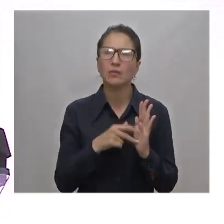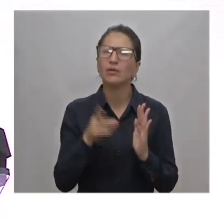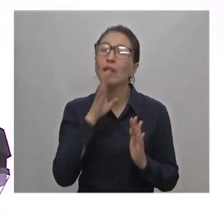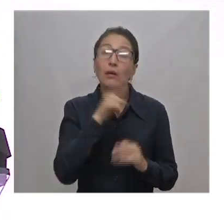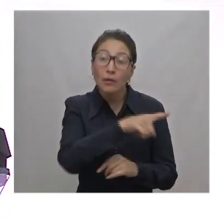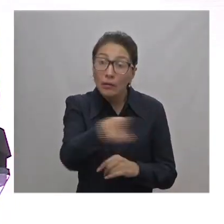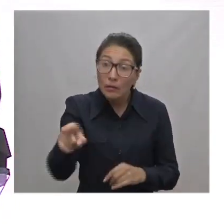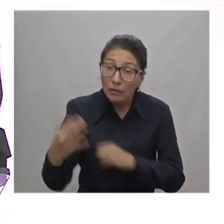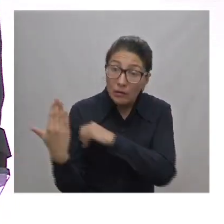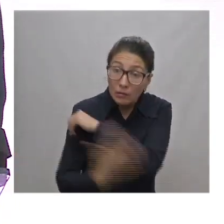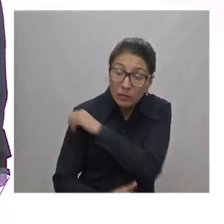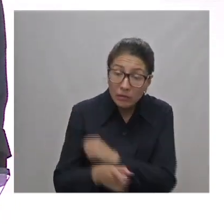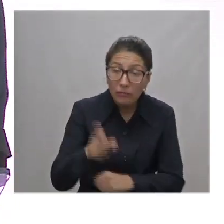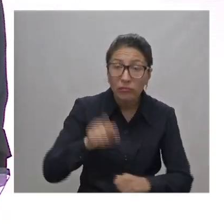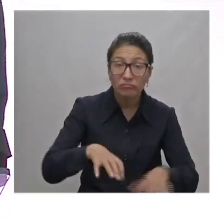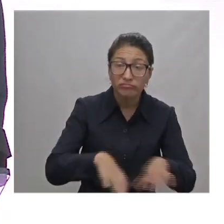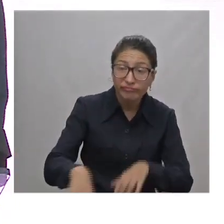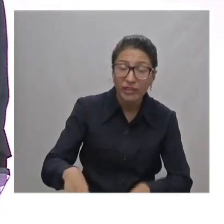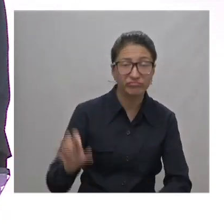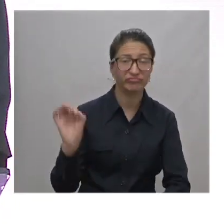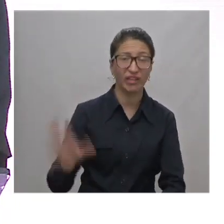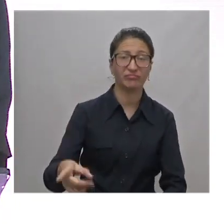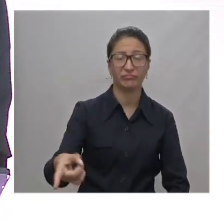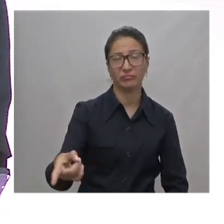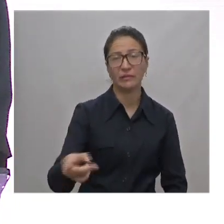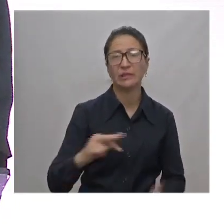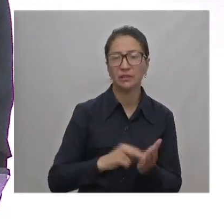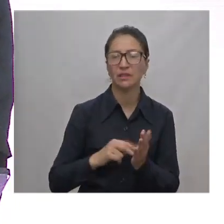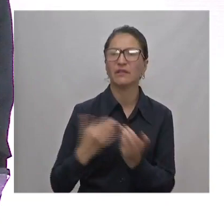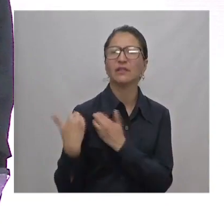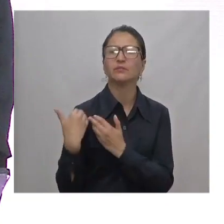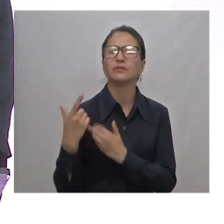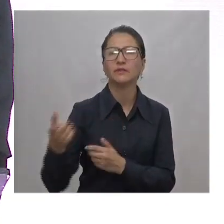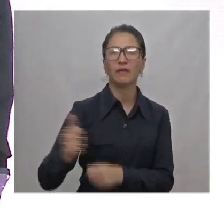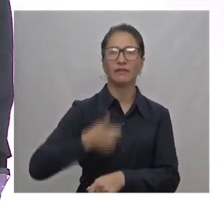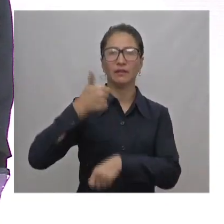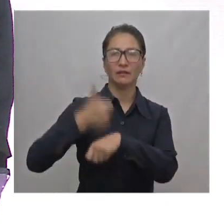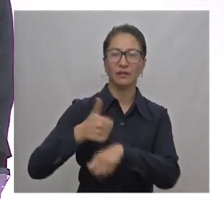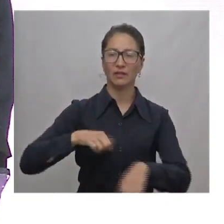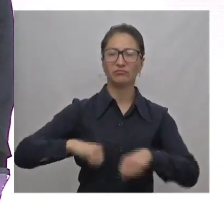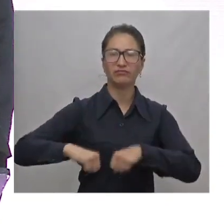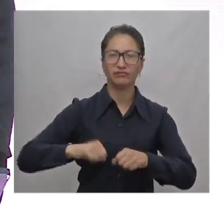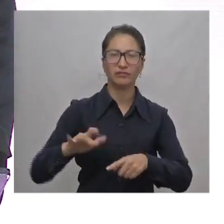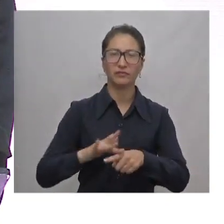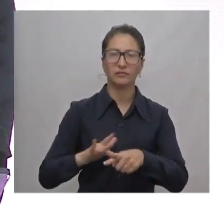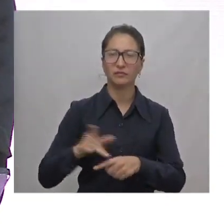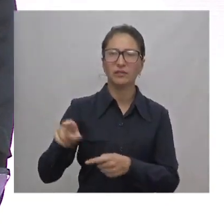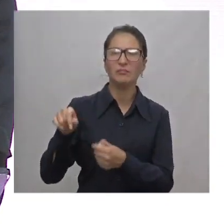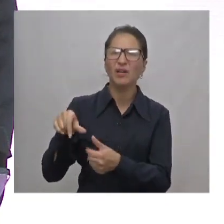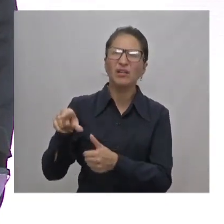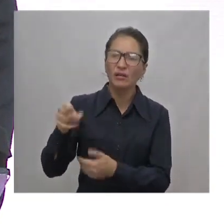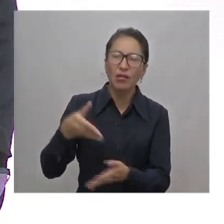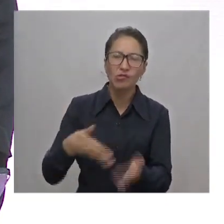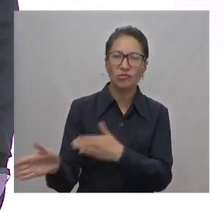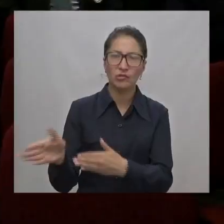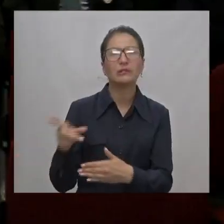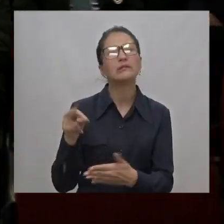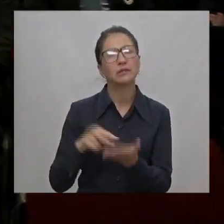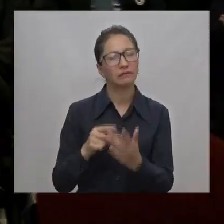de las conductas indebidas de quienes tienen la responsabilidad de su dirección y de la ejecución del